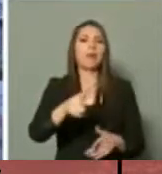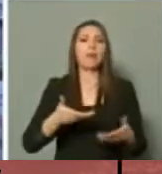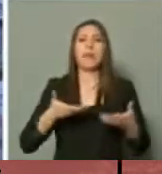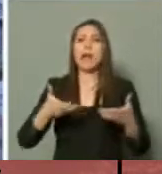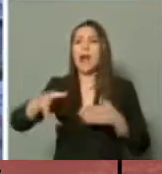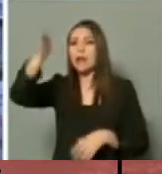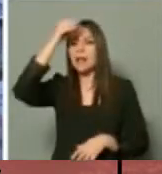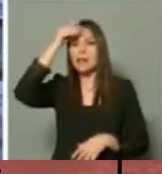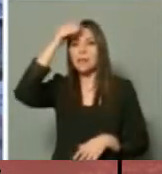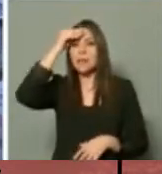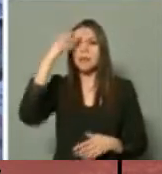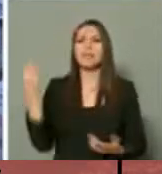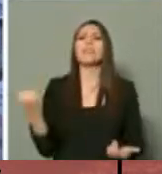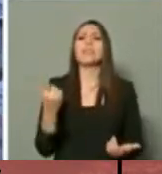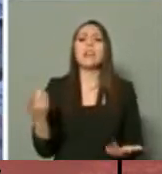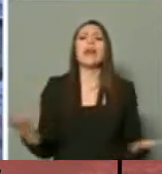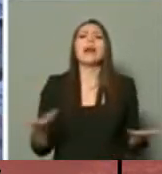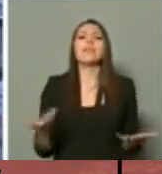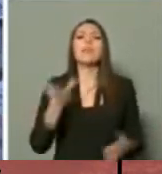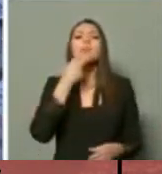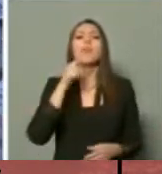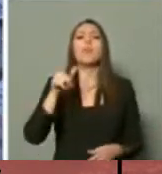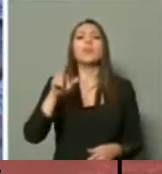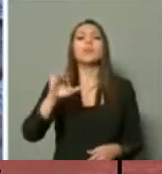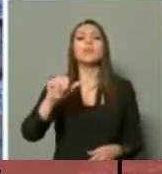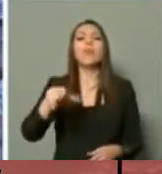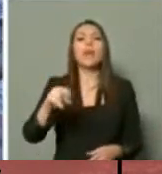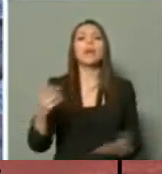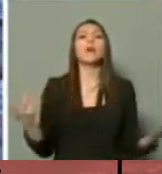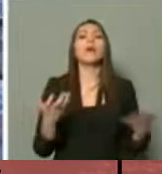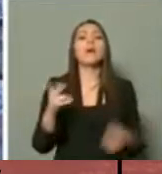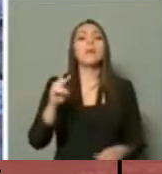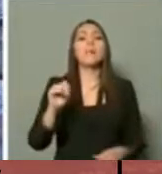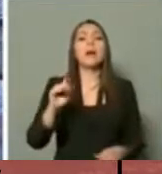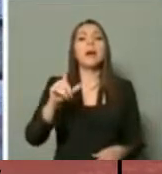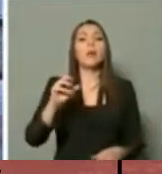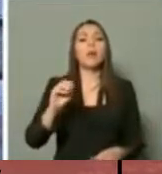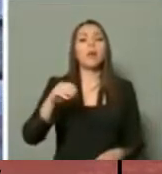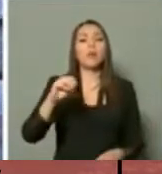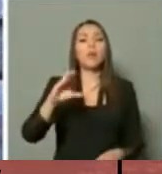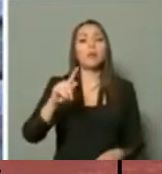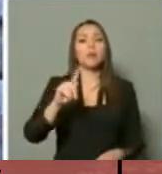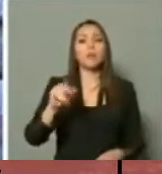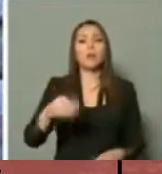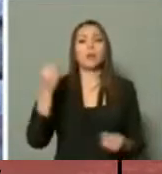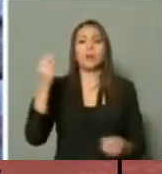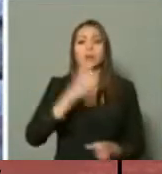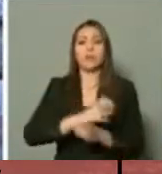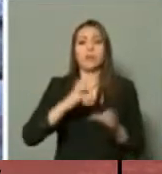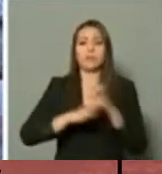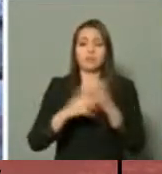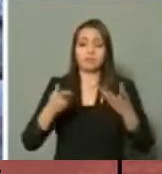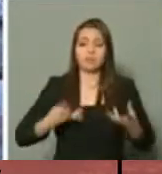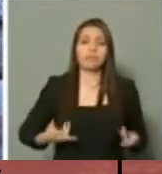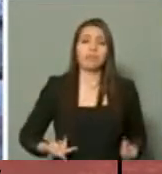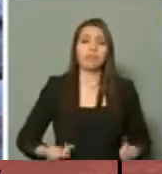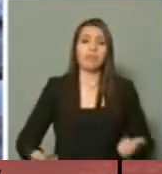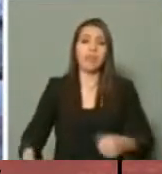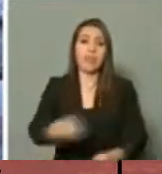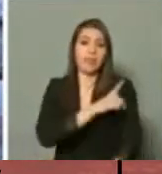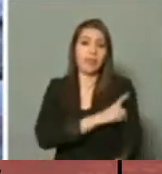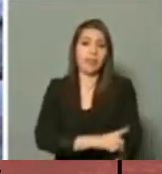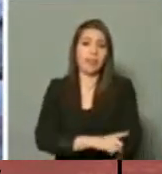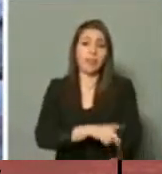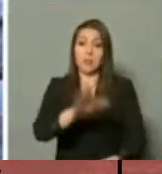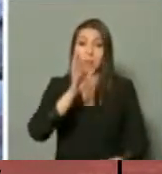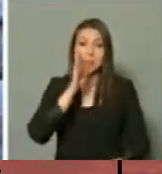afuera. Contéstame qué hizo Luciana Tlacomulco, qué hizo Pablo Moctezuma después de todo el desfalco de recursos que ha habido en la delegación. Eso sí no me lo